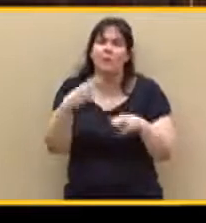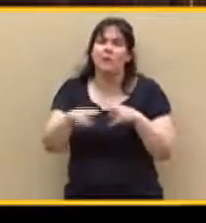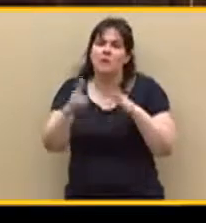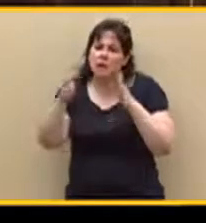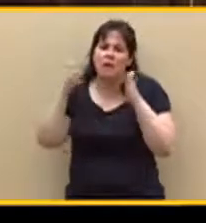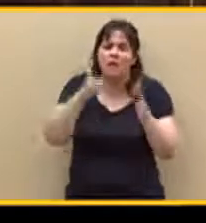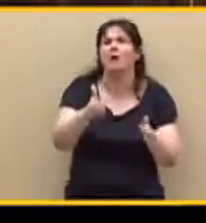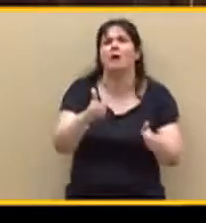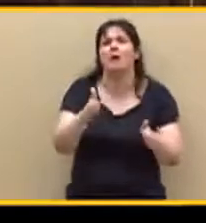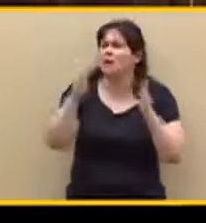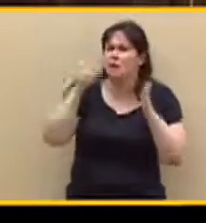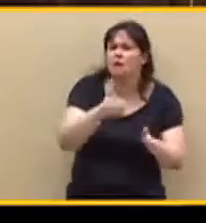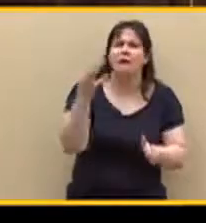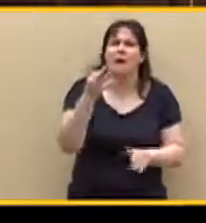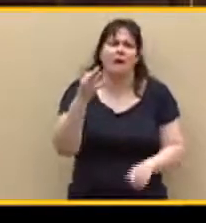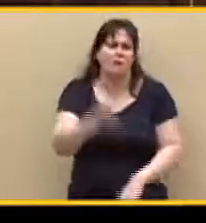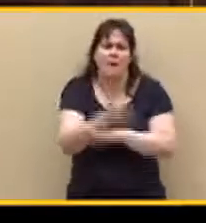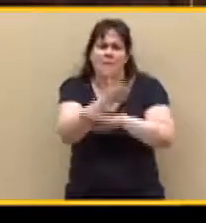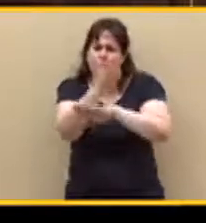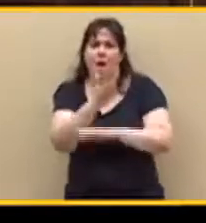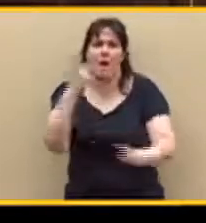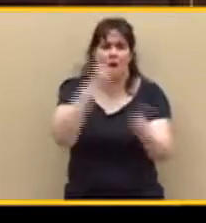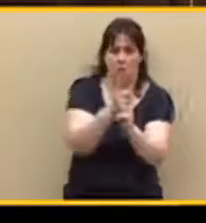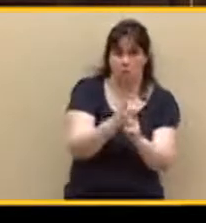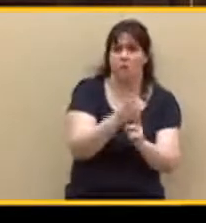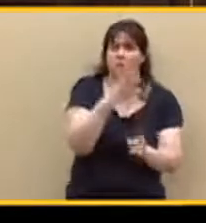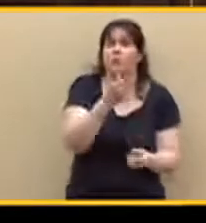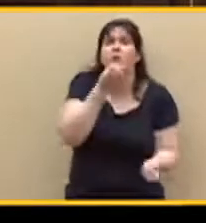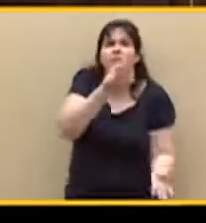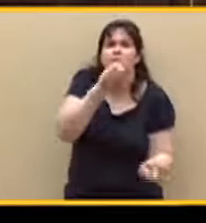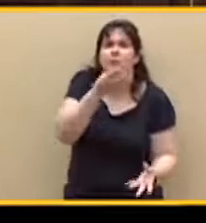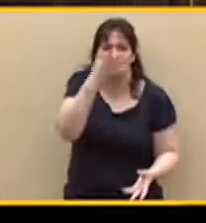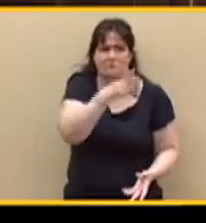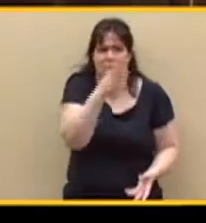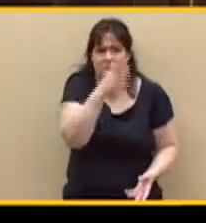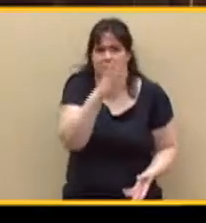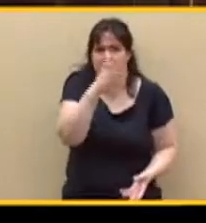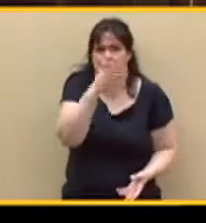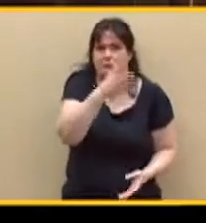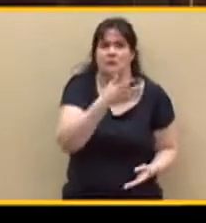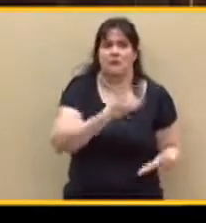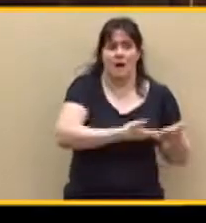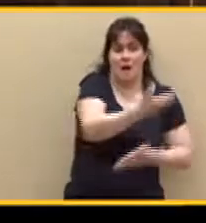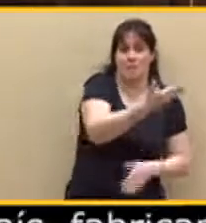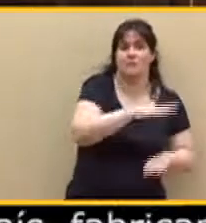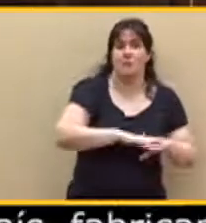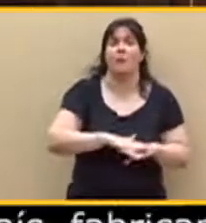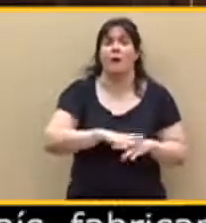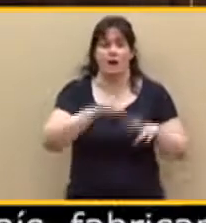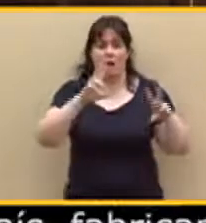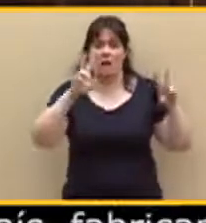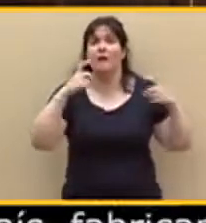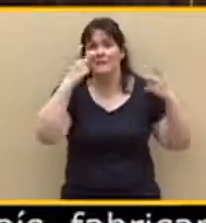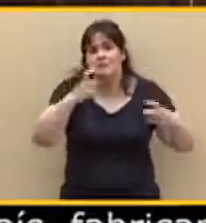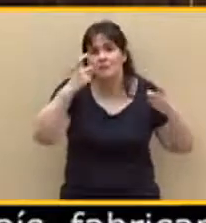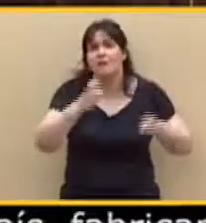oposición, fabricando informaciones falsas que se filtran a la prensa para desprestigiar al adversario político.